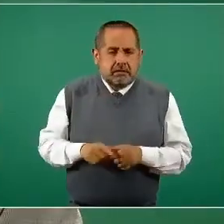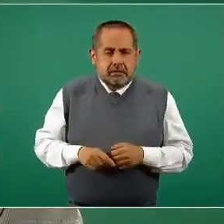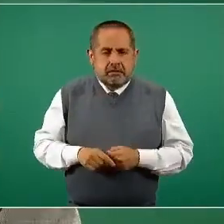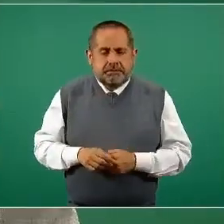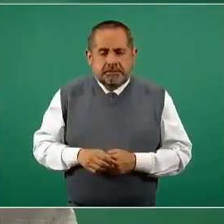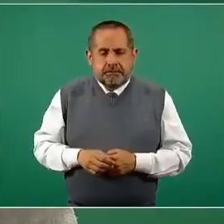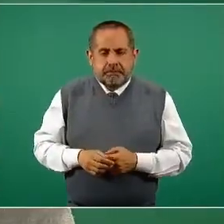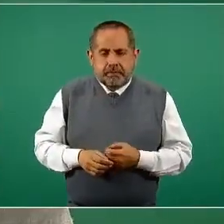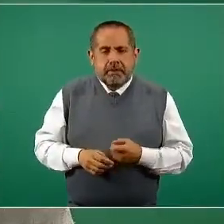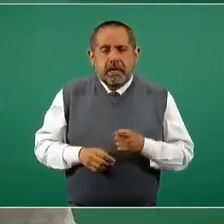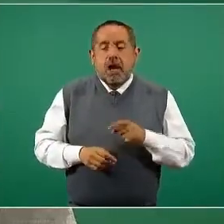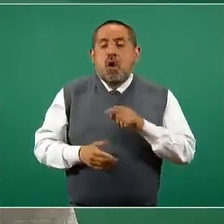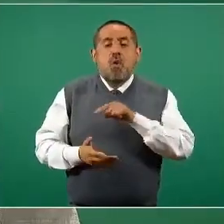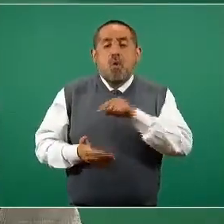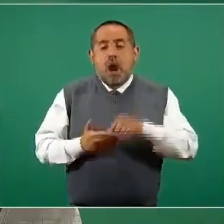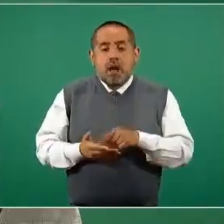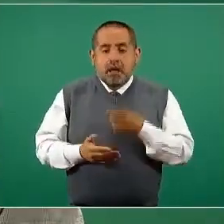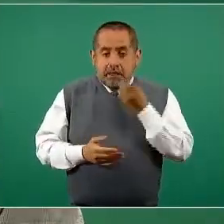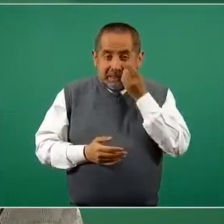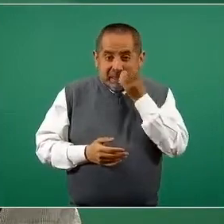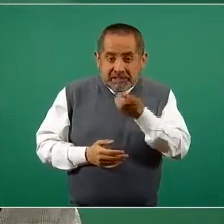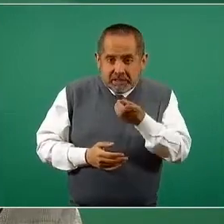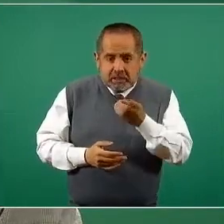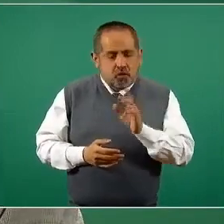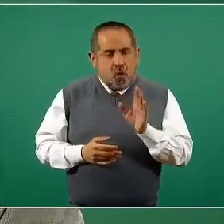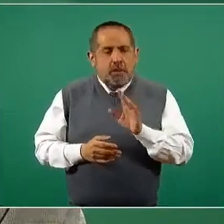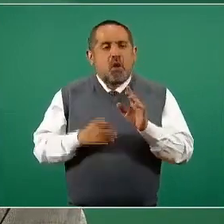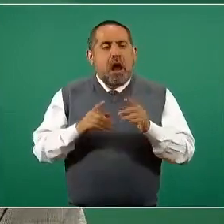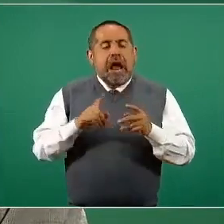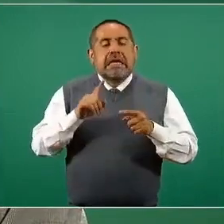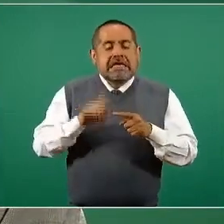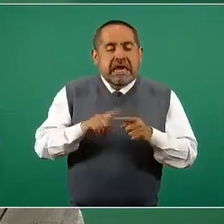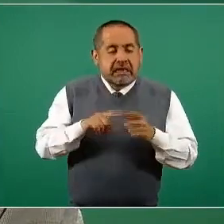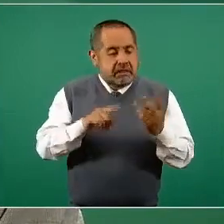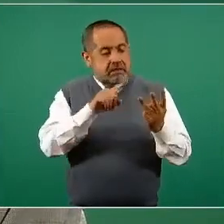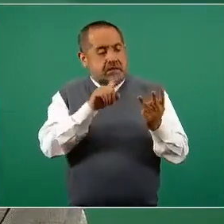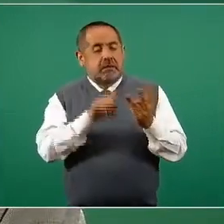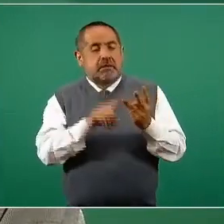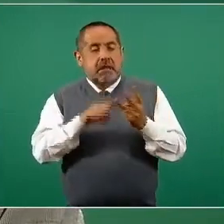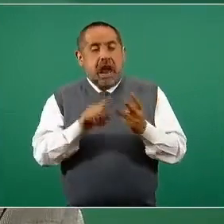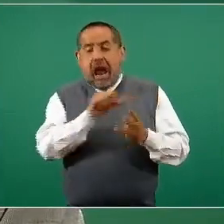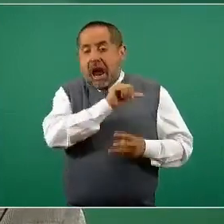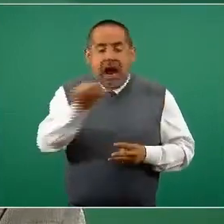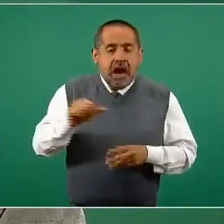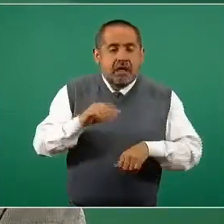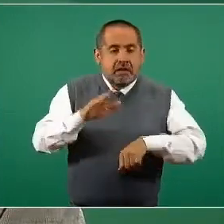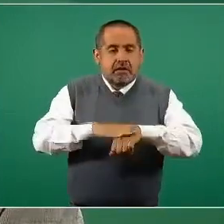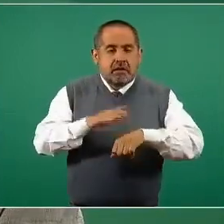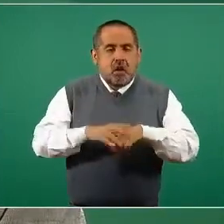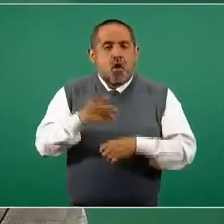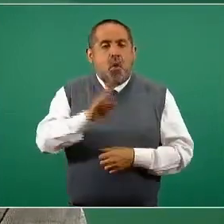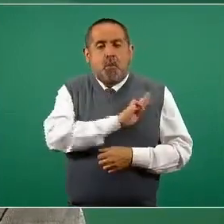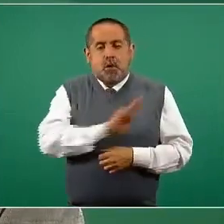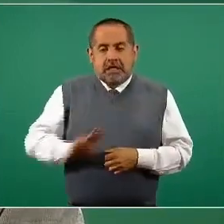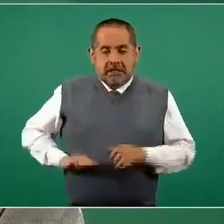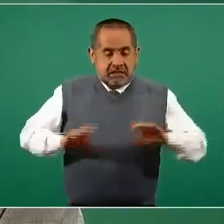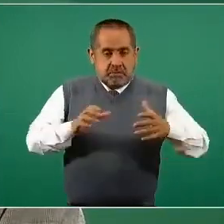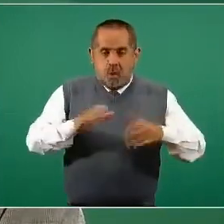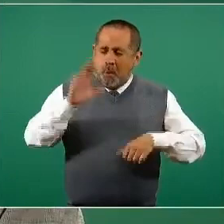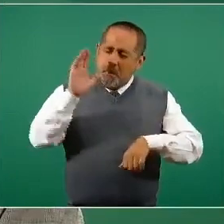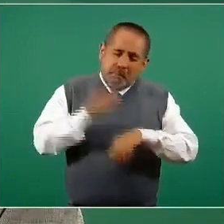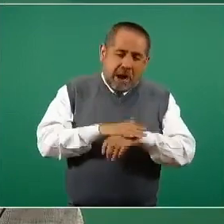No le voy a decir todavía el sitio específico, pero sí el segmento social. El segmento social va a ser un municipio de